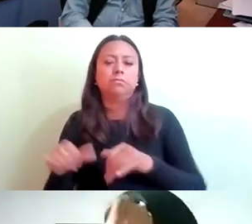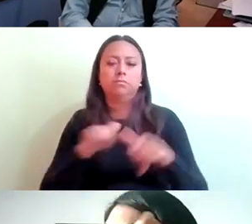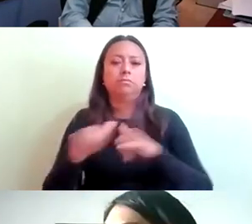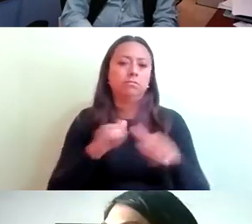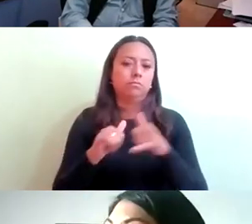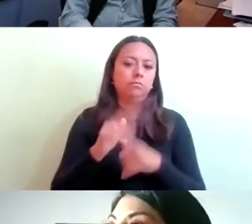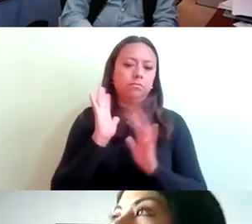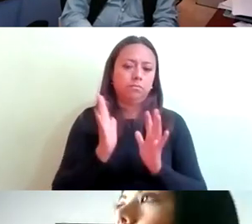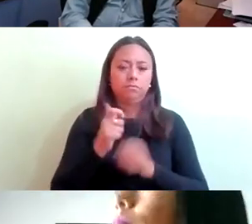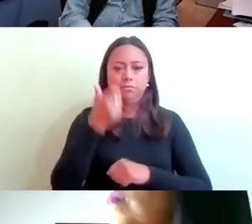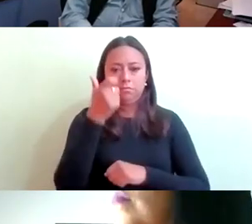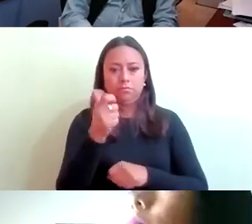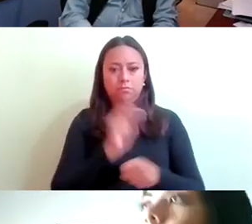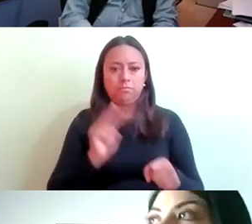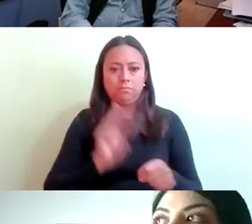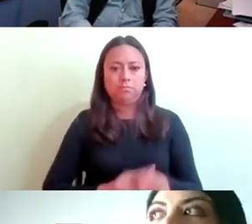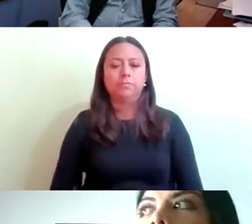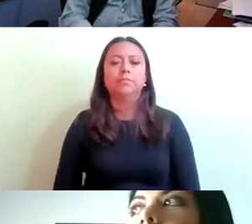presupuesto ordinario. Está bien.